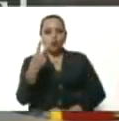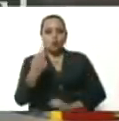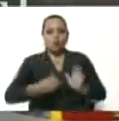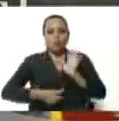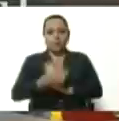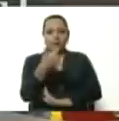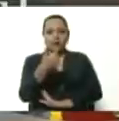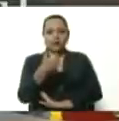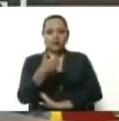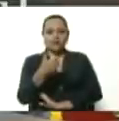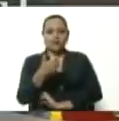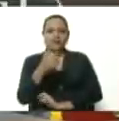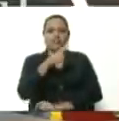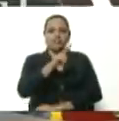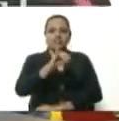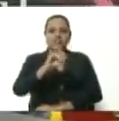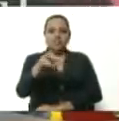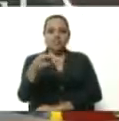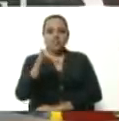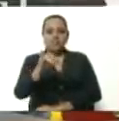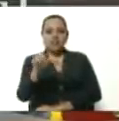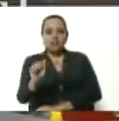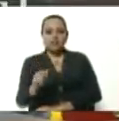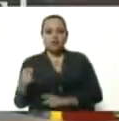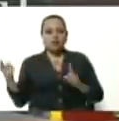ellos del Vigía,